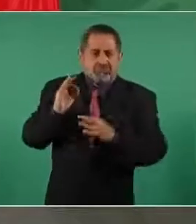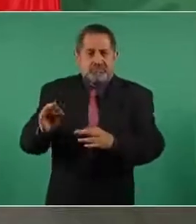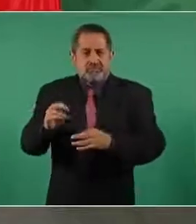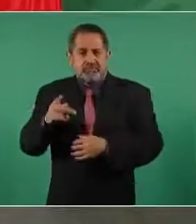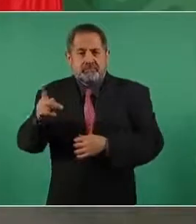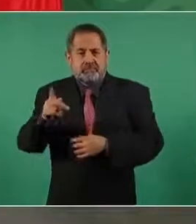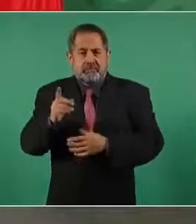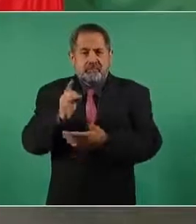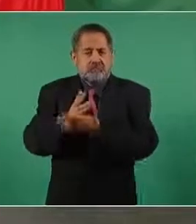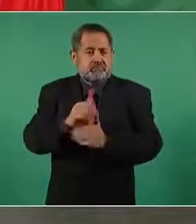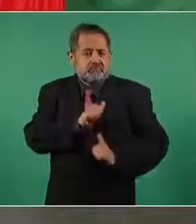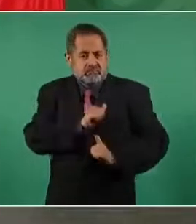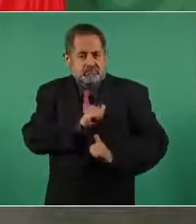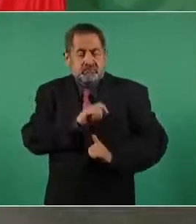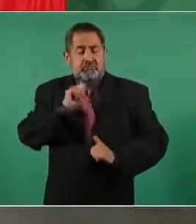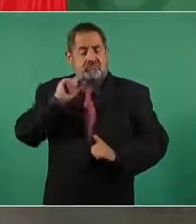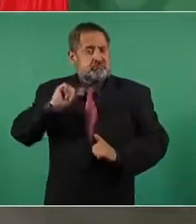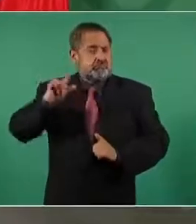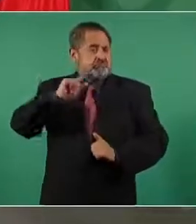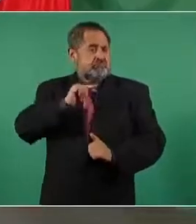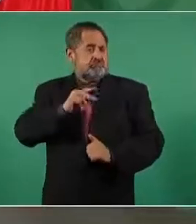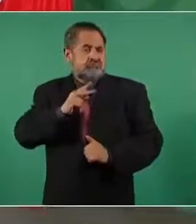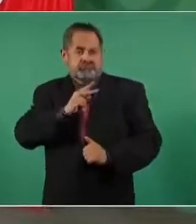los soldados, los oficiales,